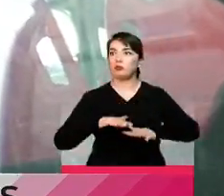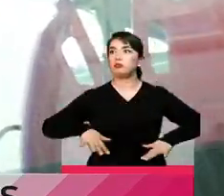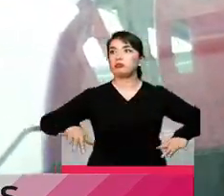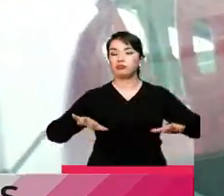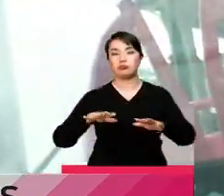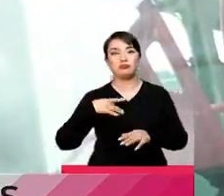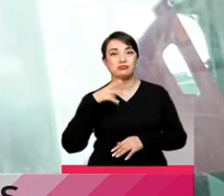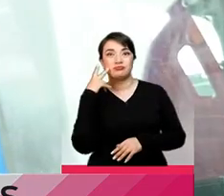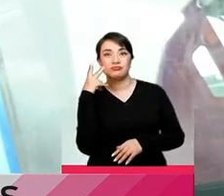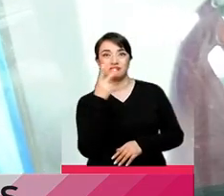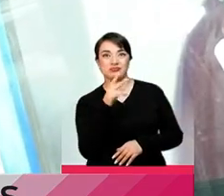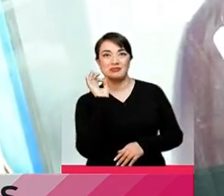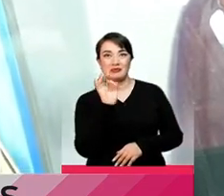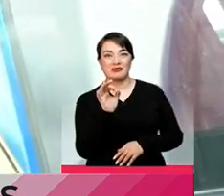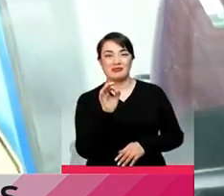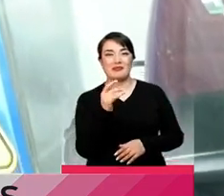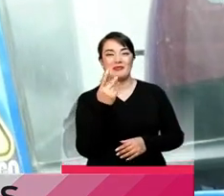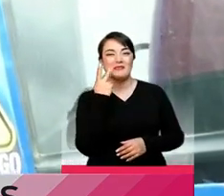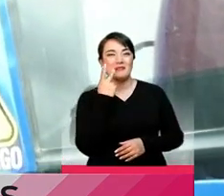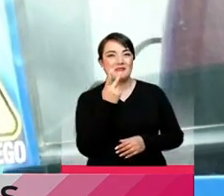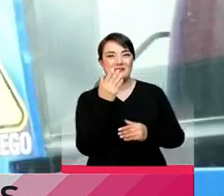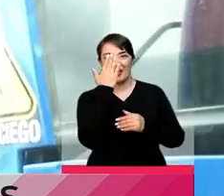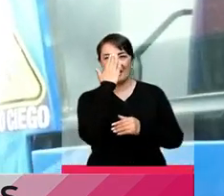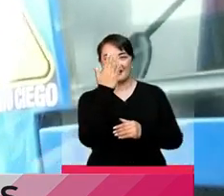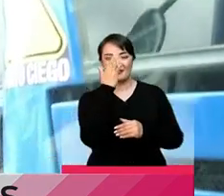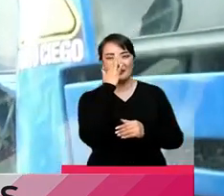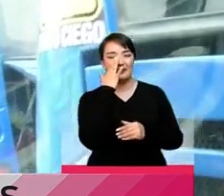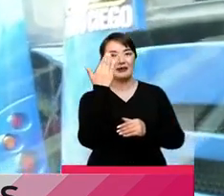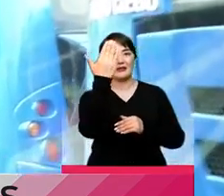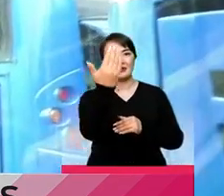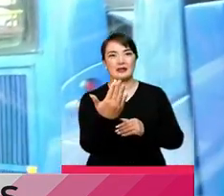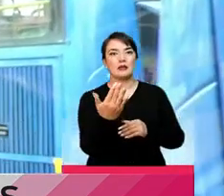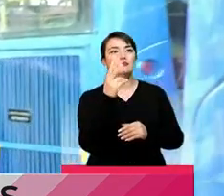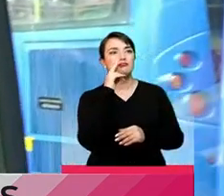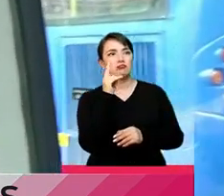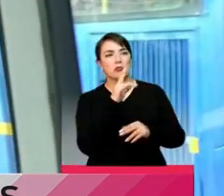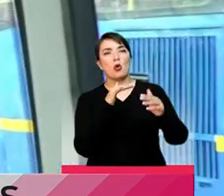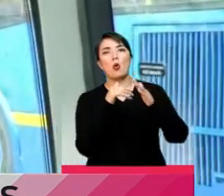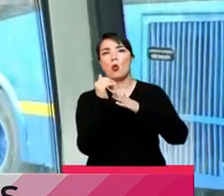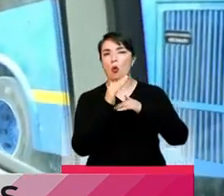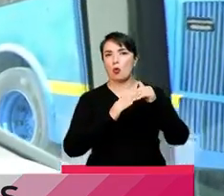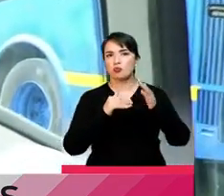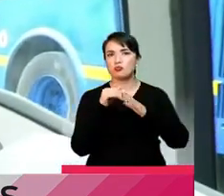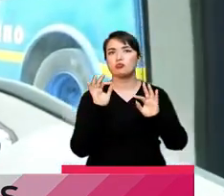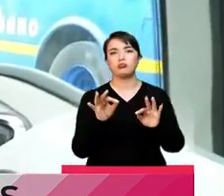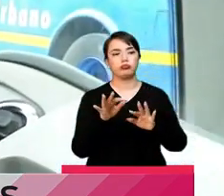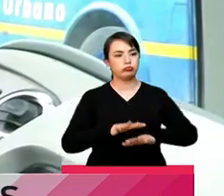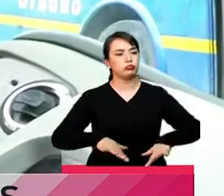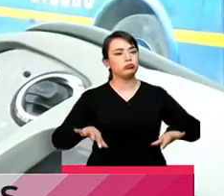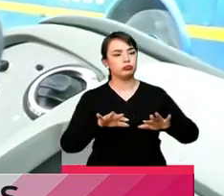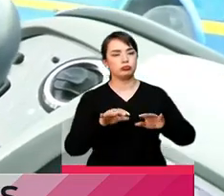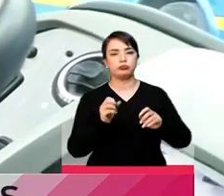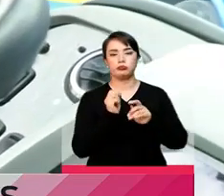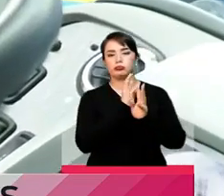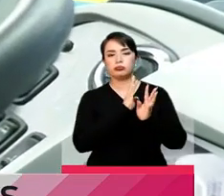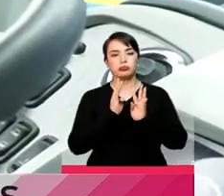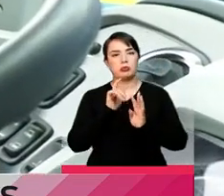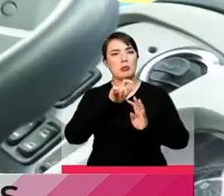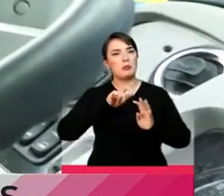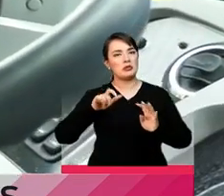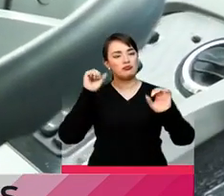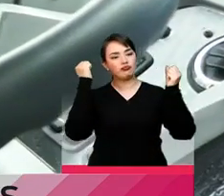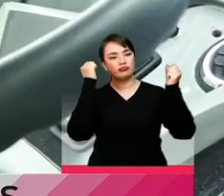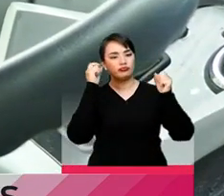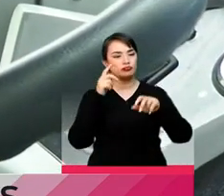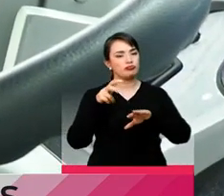momento la parte de adelante. Cómodos en cuanto a la capacidad de todas las personas que